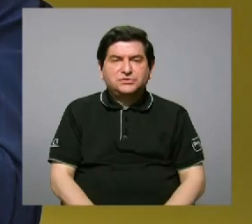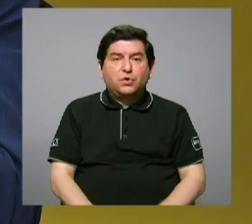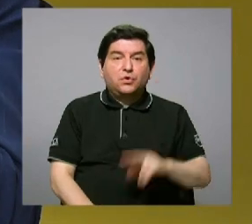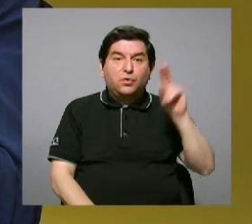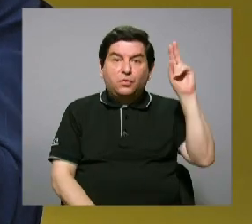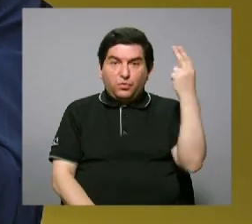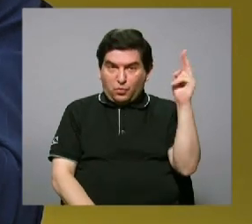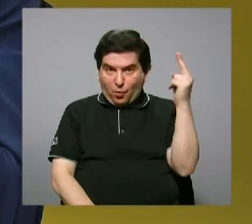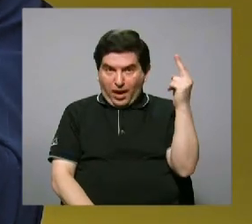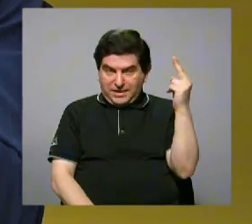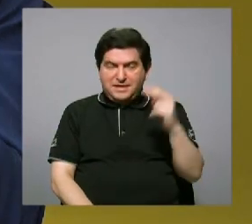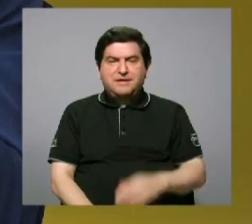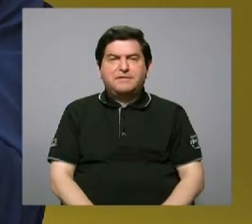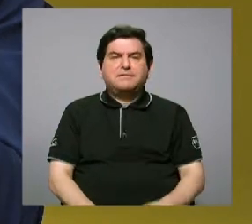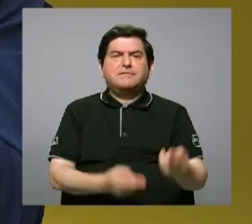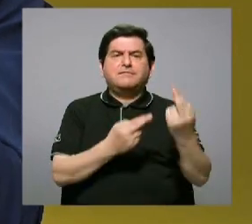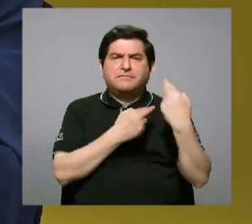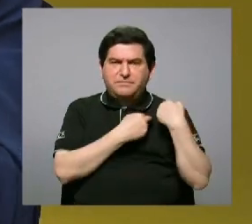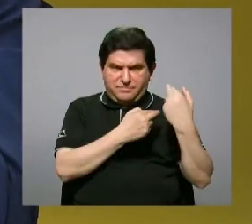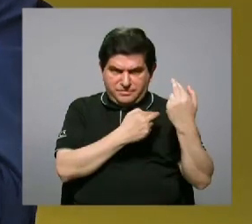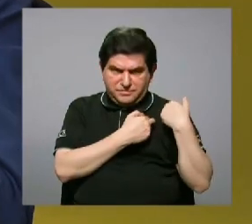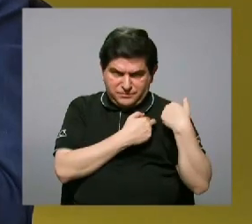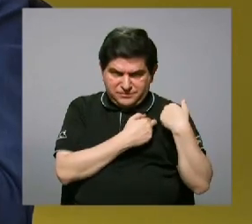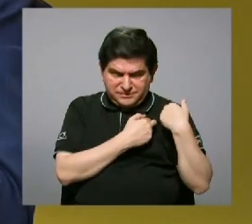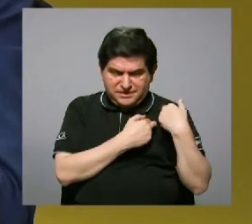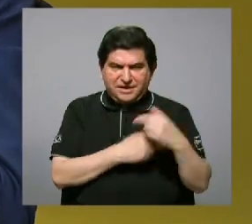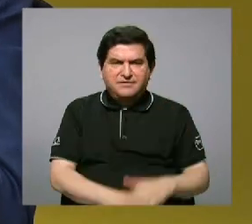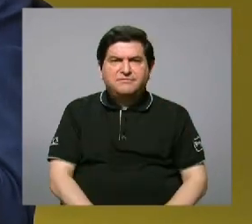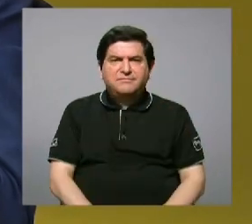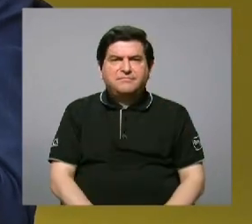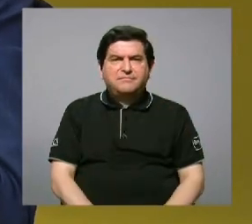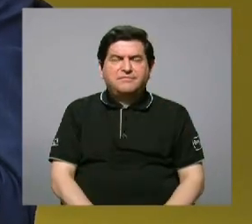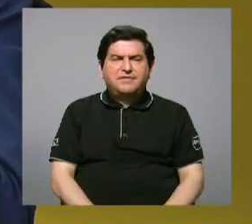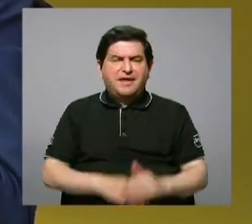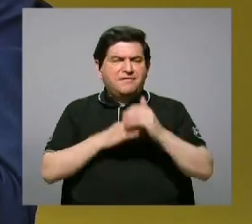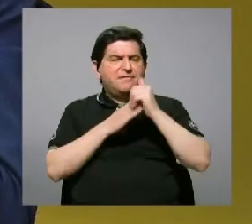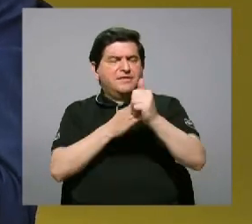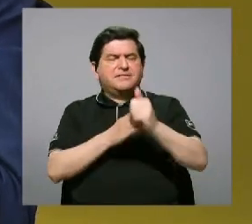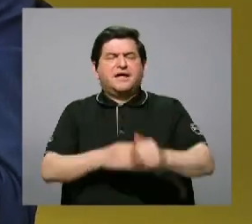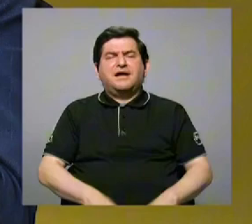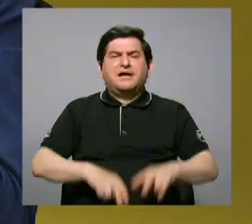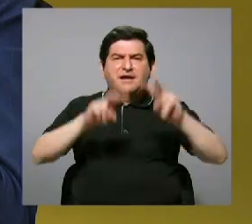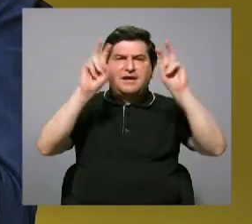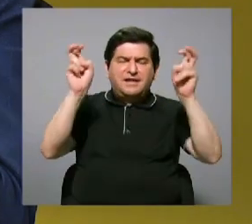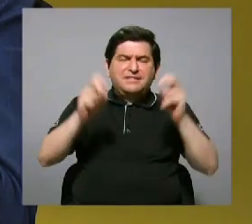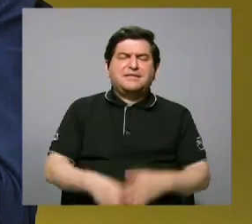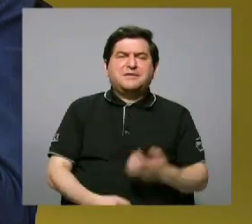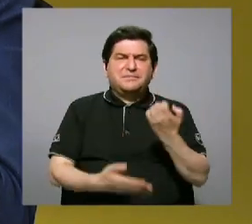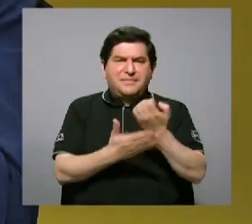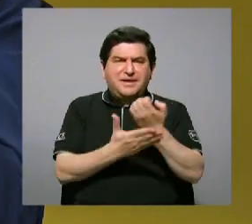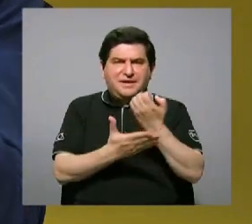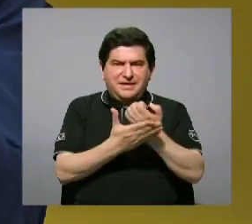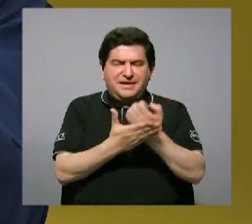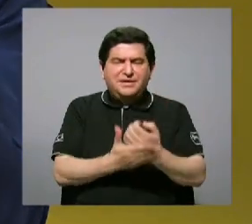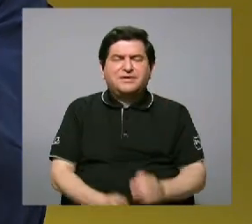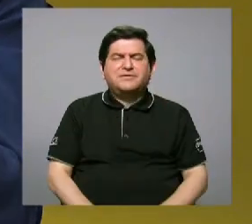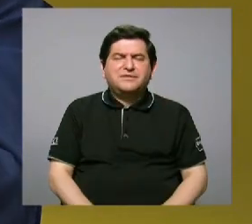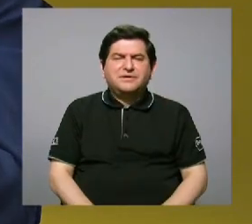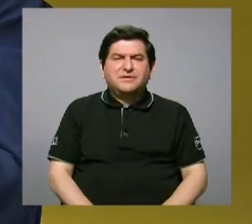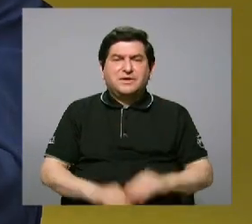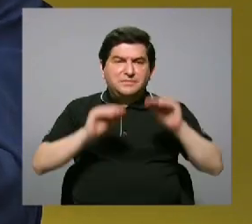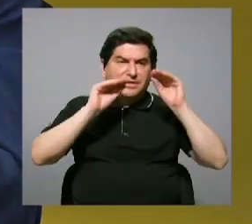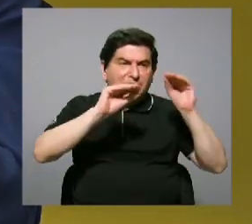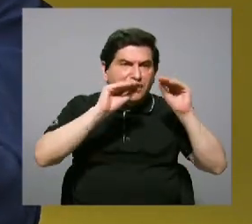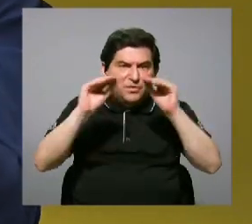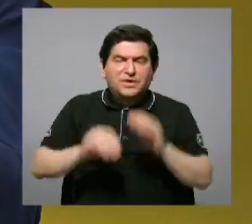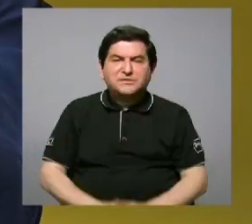Uruguay quien ha tomado el estandarte del tema de la educación financiera es el Banco Central. De hecho, hay algunas